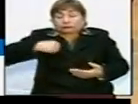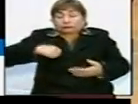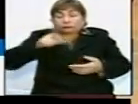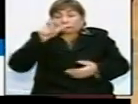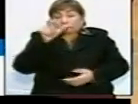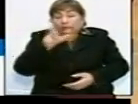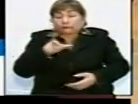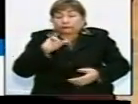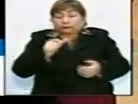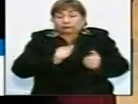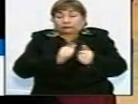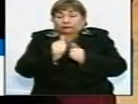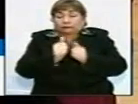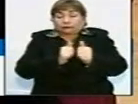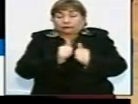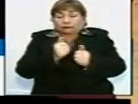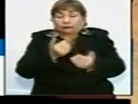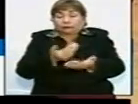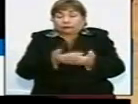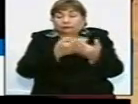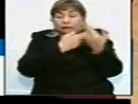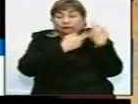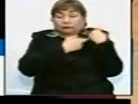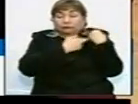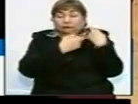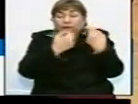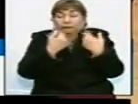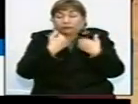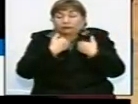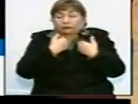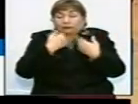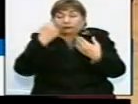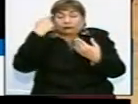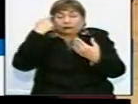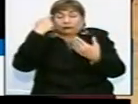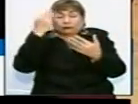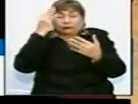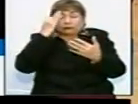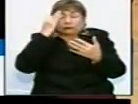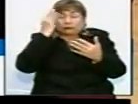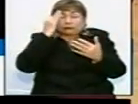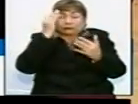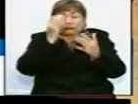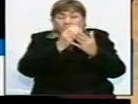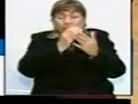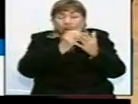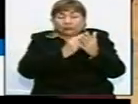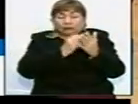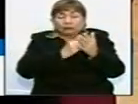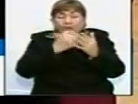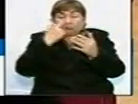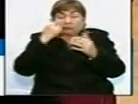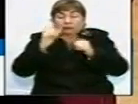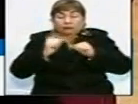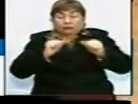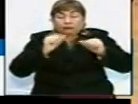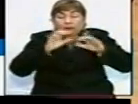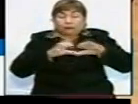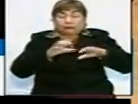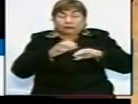hacer esta postulación a ejercer esos cargos tienen algún culto curso conocimiento de gestión de riesgo de desastres